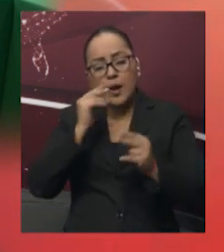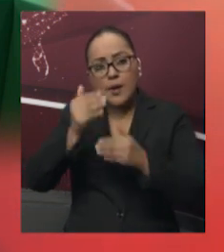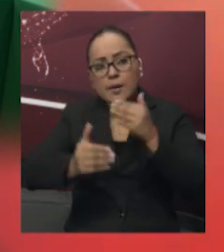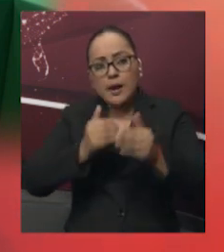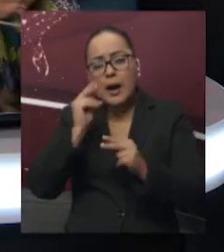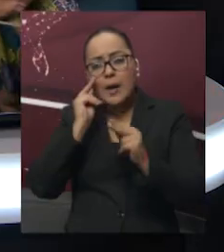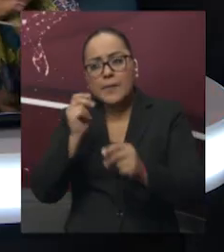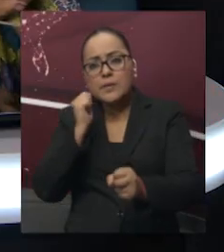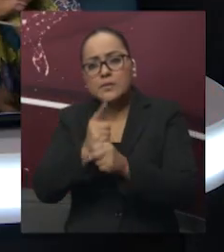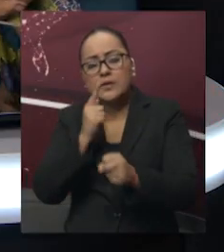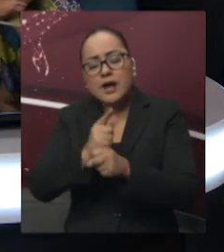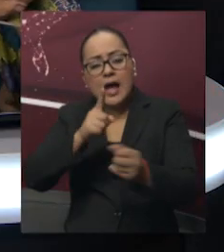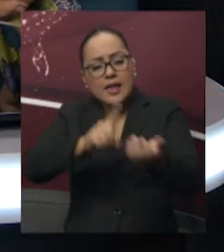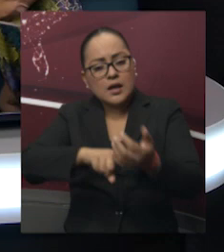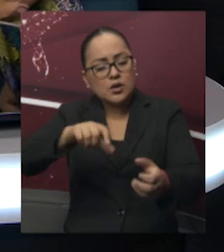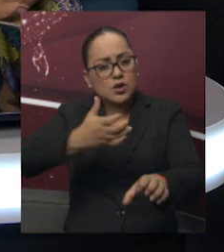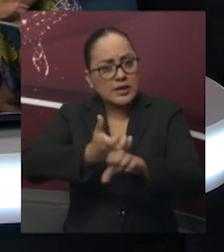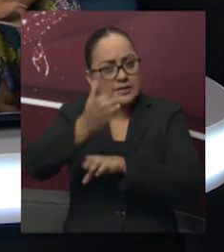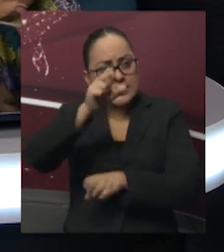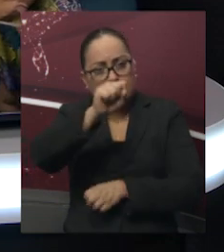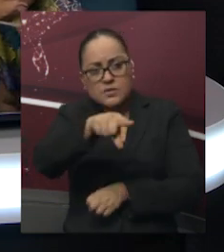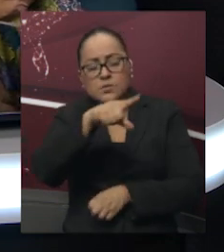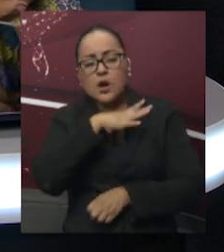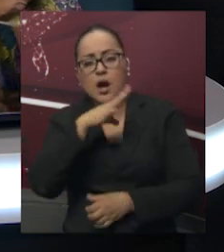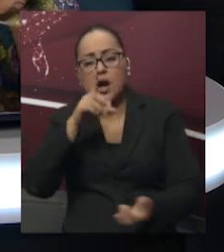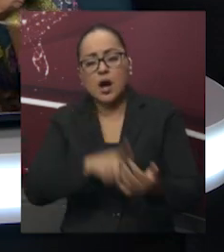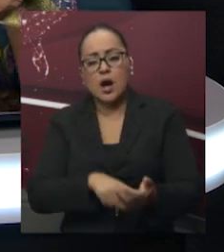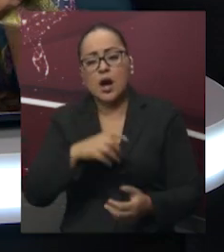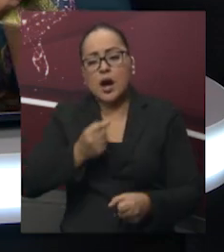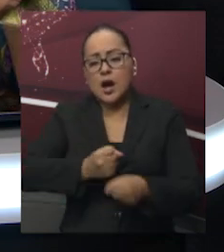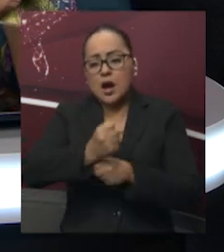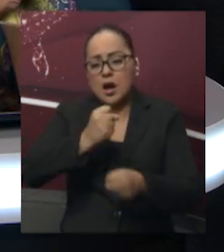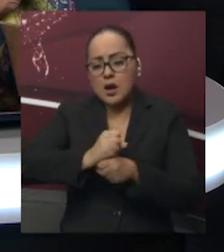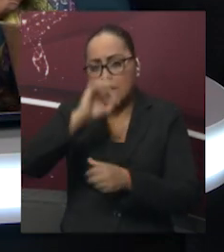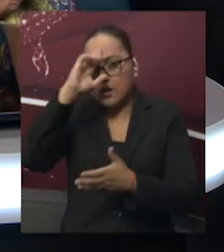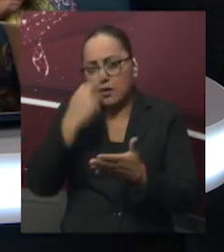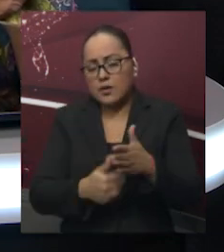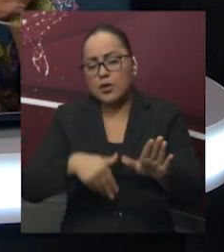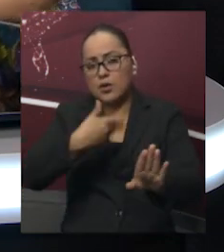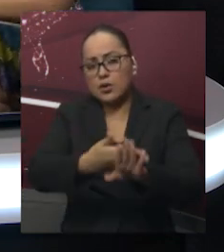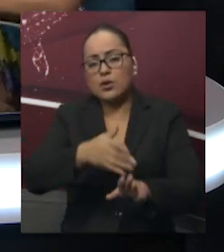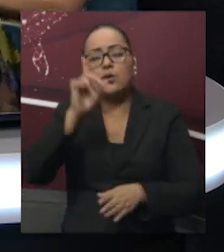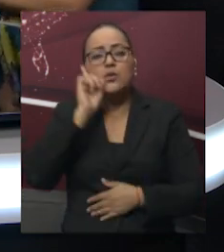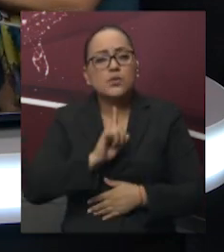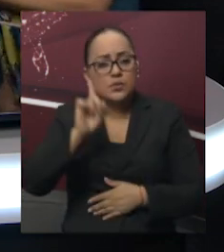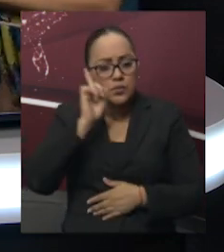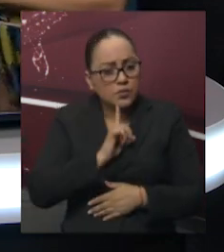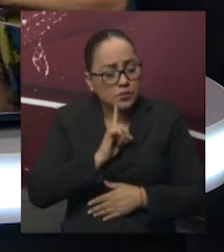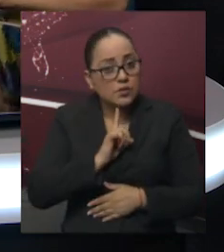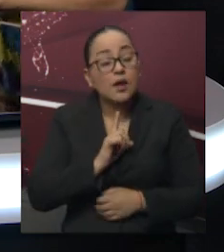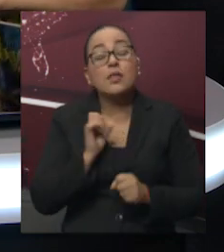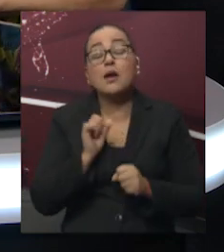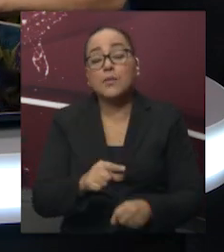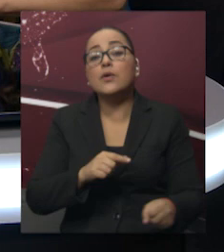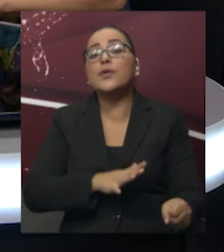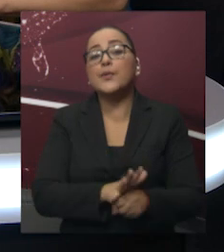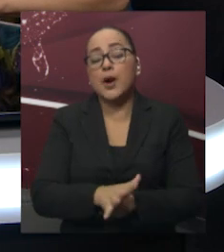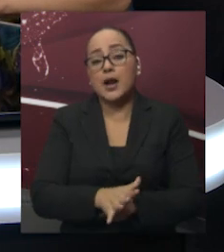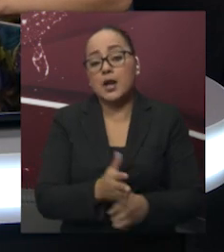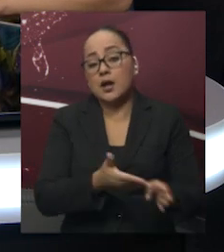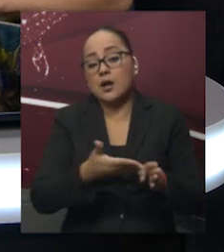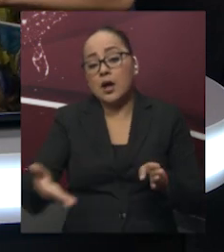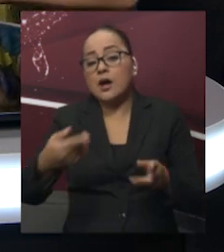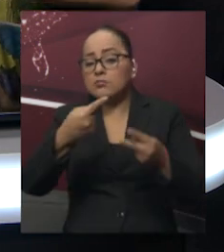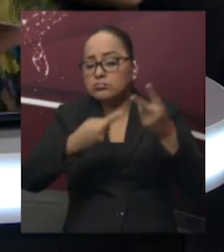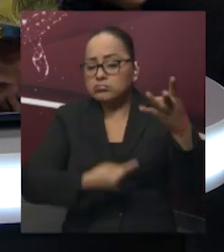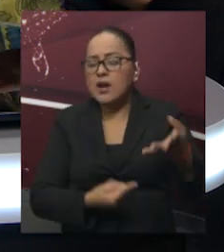en esa entidad ha habido algún tipo de agresión contra las mujeres y cuál es el procedimiento